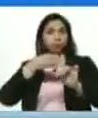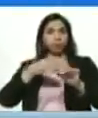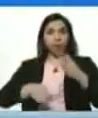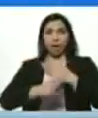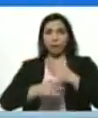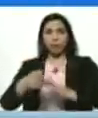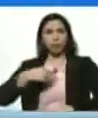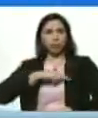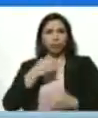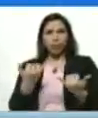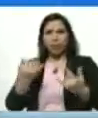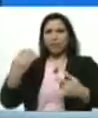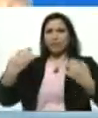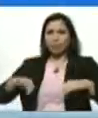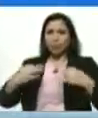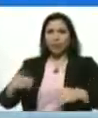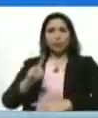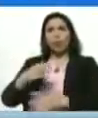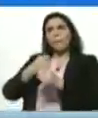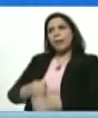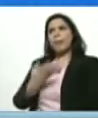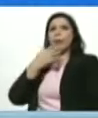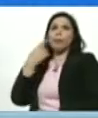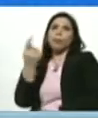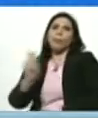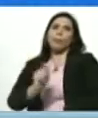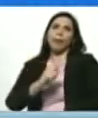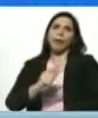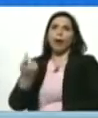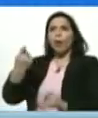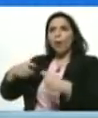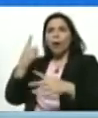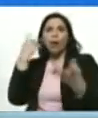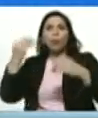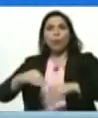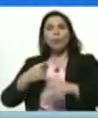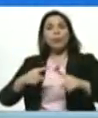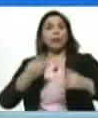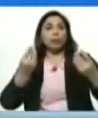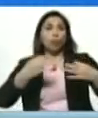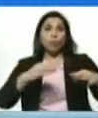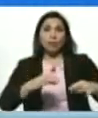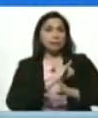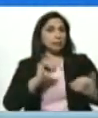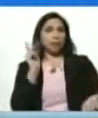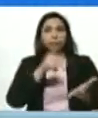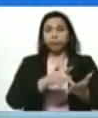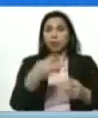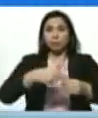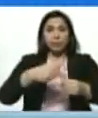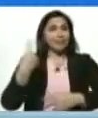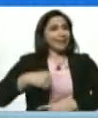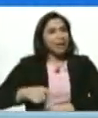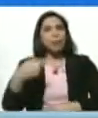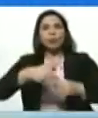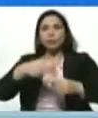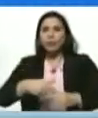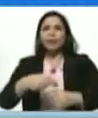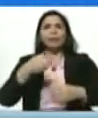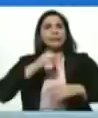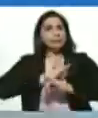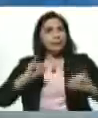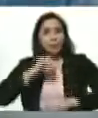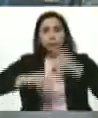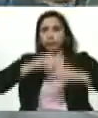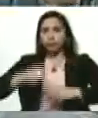tenemos que normalizar no voy a esperar yo un mes de negociaciones para normalizarlo ya llegó la gasolina tenemos la gasolina estamos produciendo